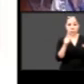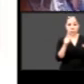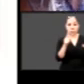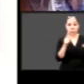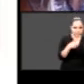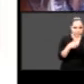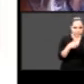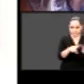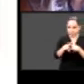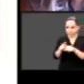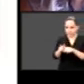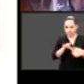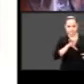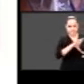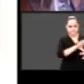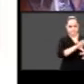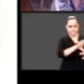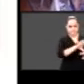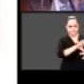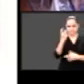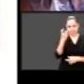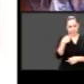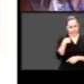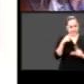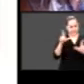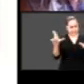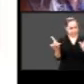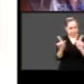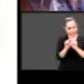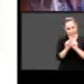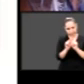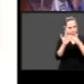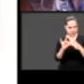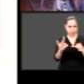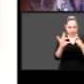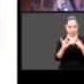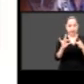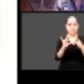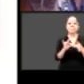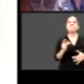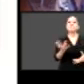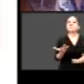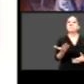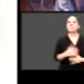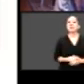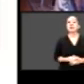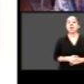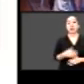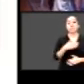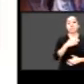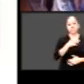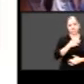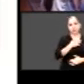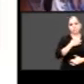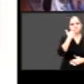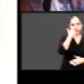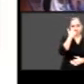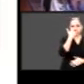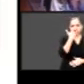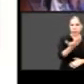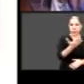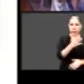brevemente así es que se los voy a dejar pendientes pero quería ir respondiendo a una de las preguntas que